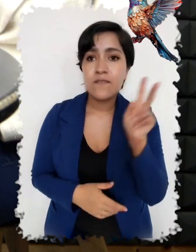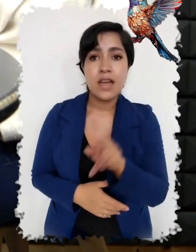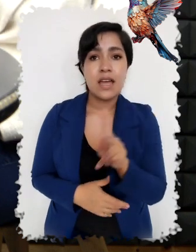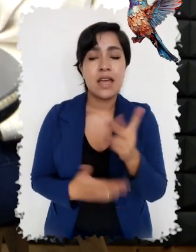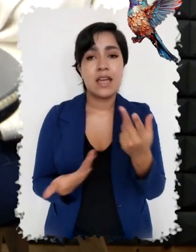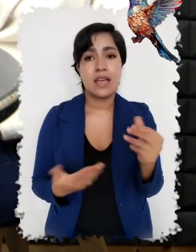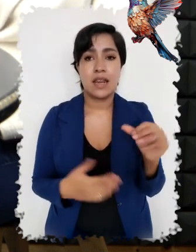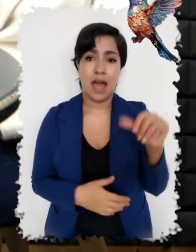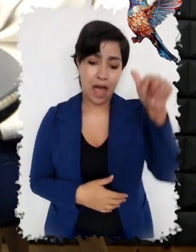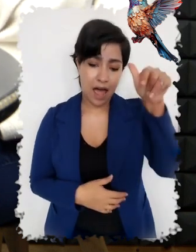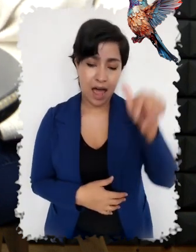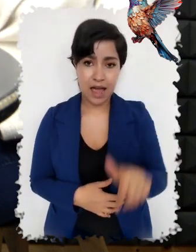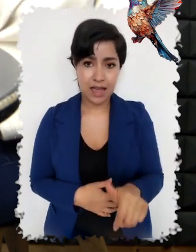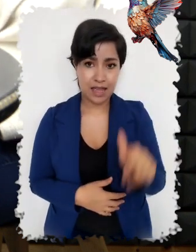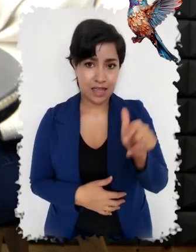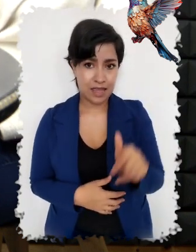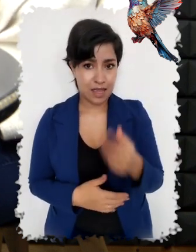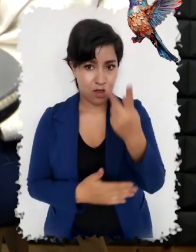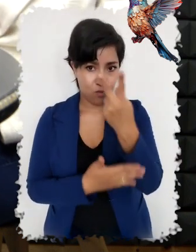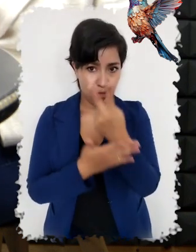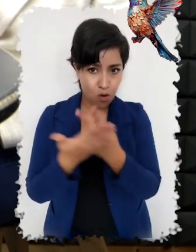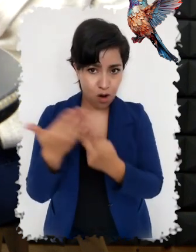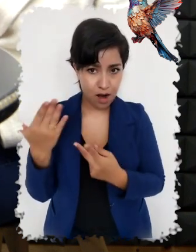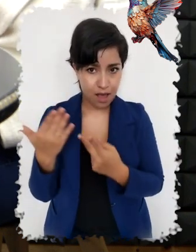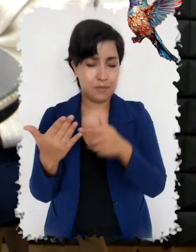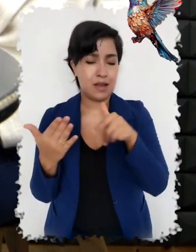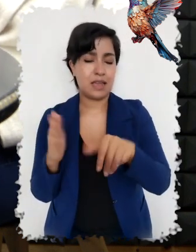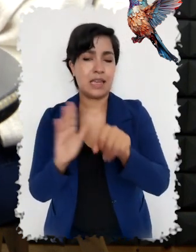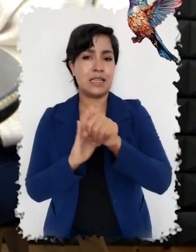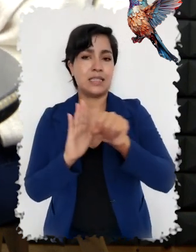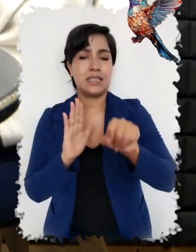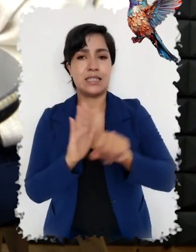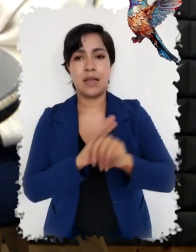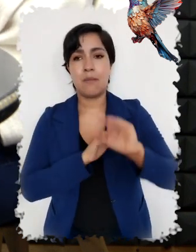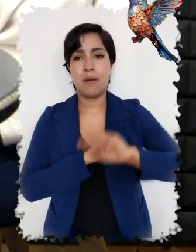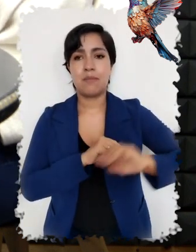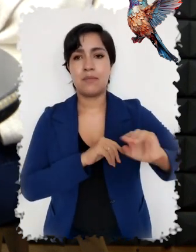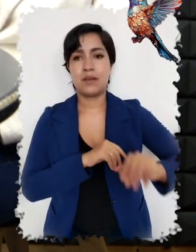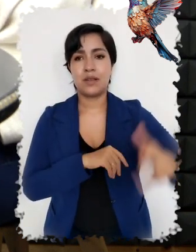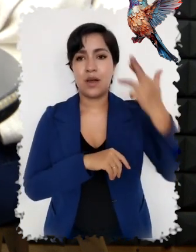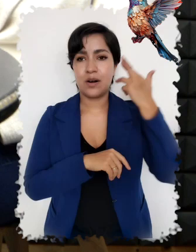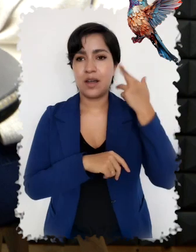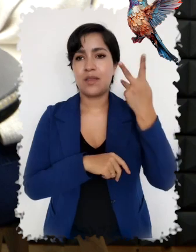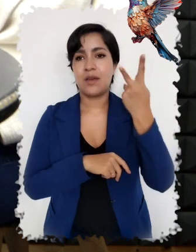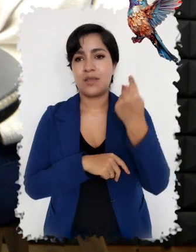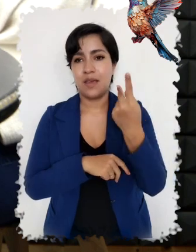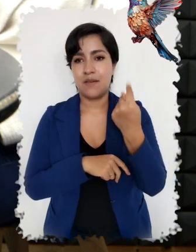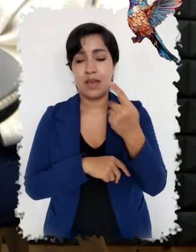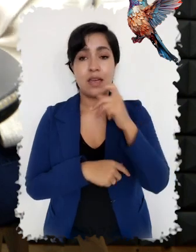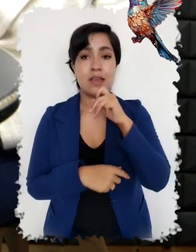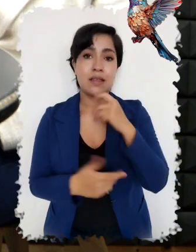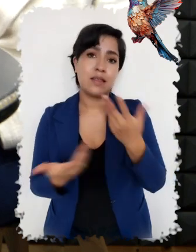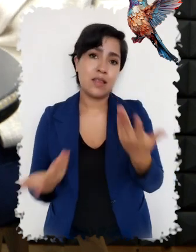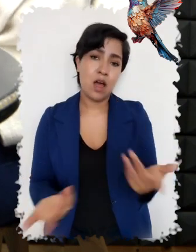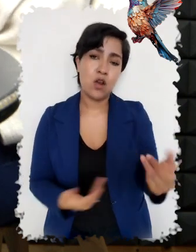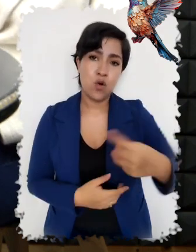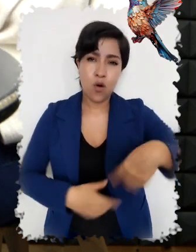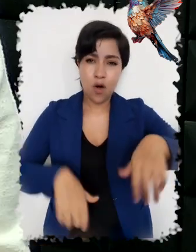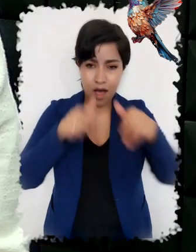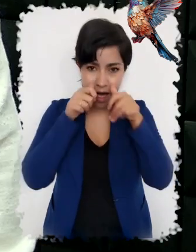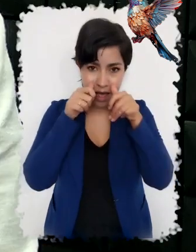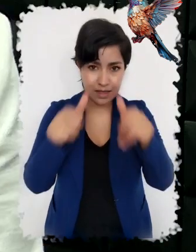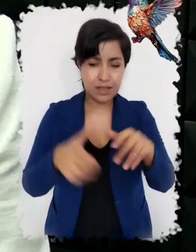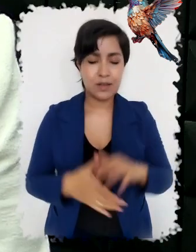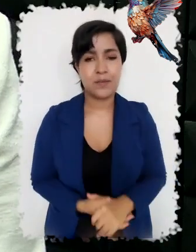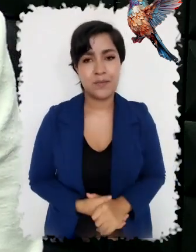este medio de de comunicación aquí en en el sistema michoacá en r y televisión estamos a